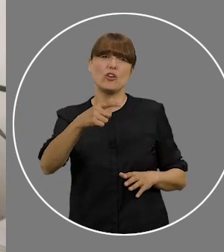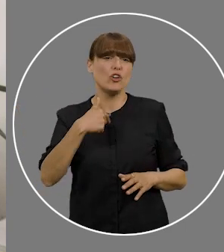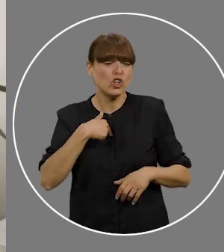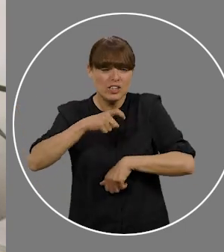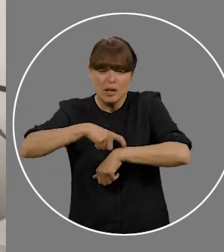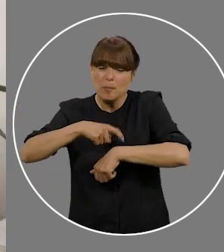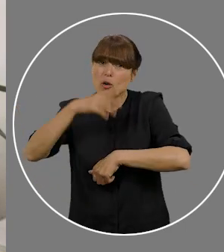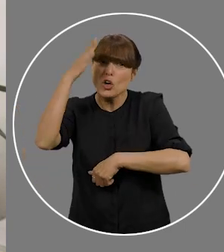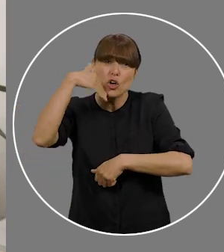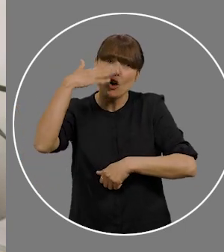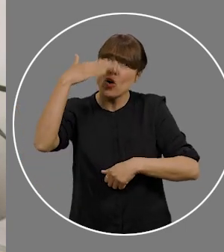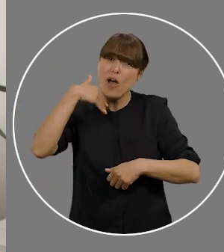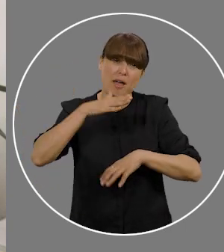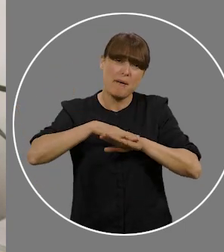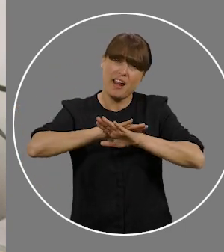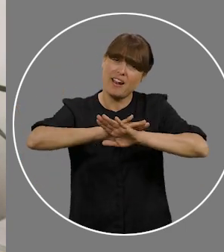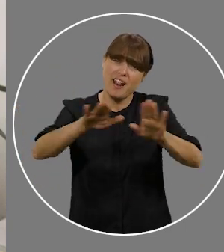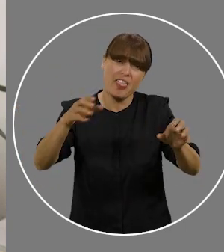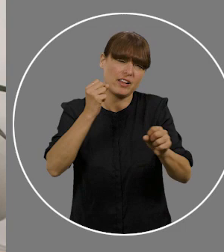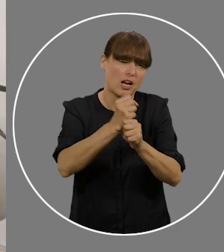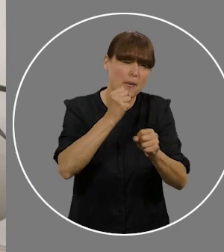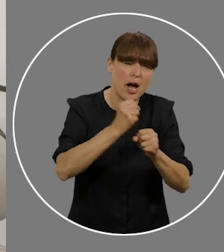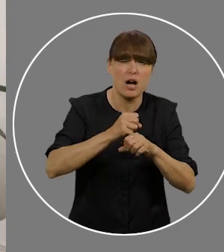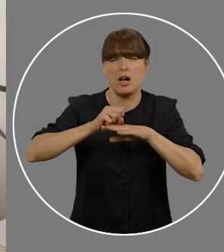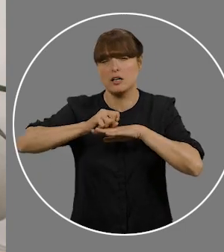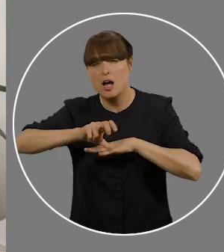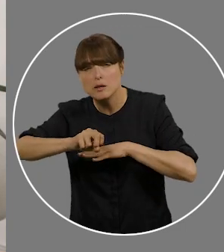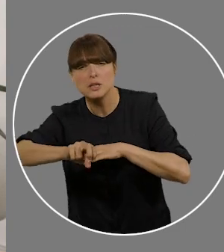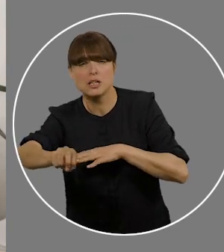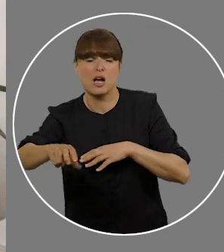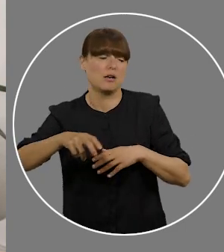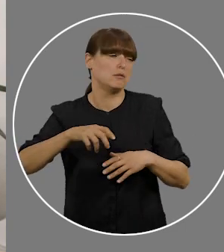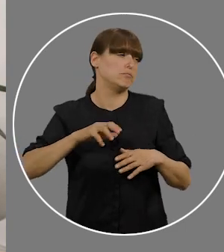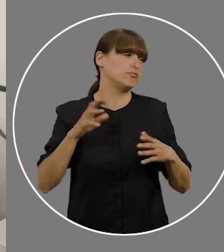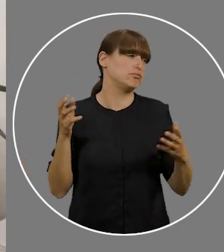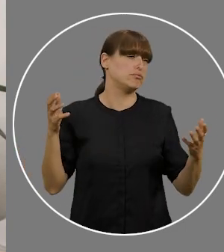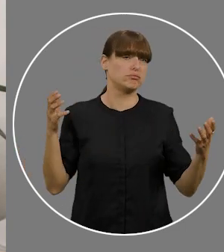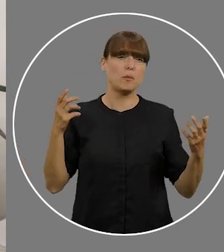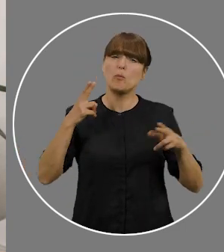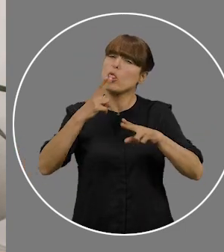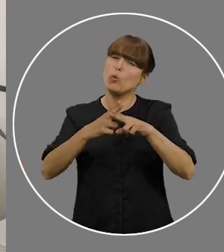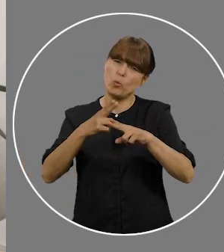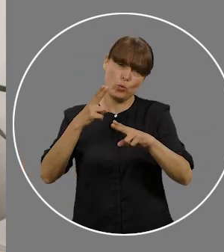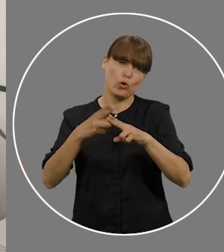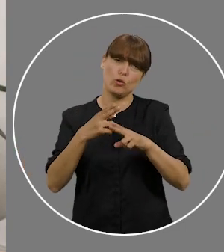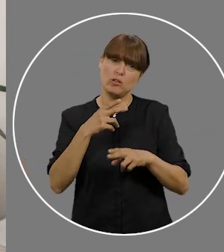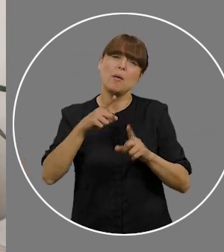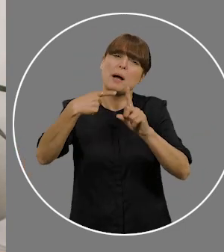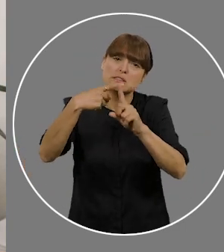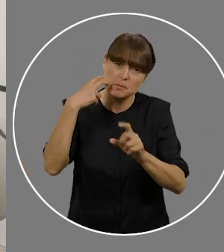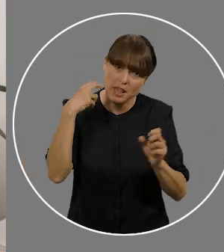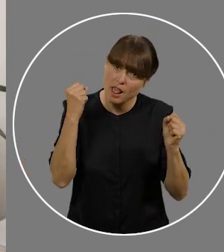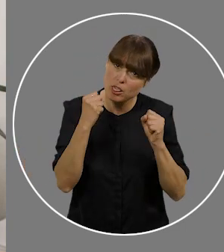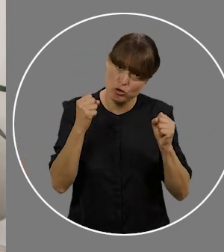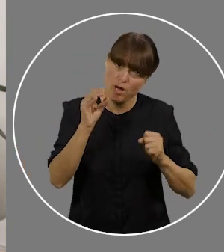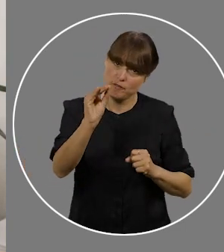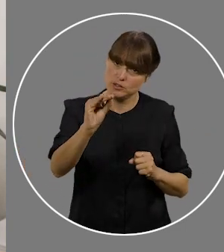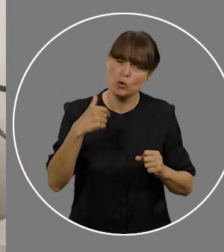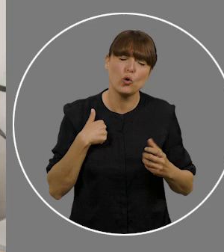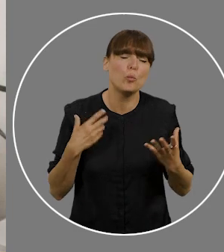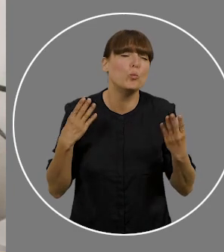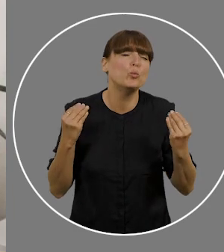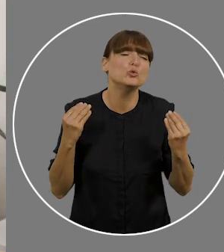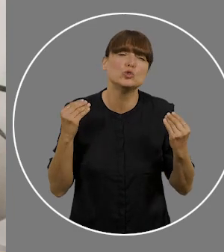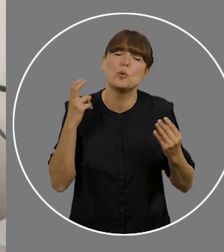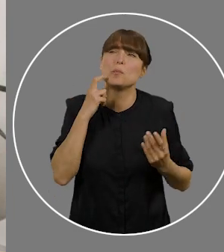es que yo misma no tenía tiempo para nada. Y las demás, pero claro, también